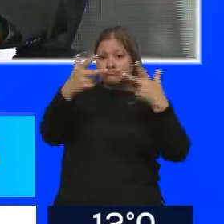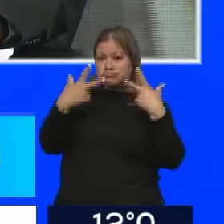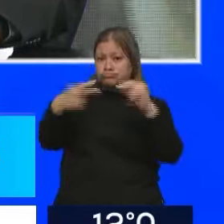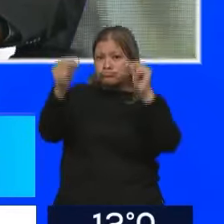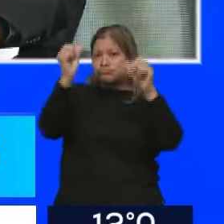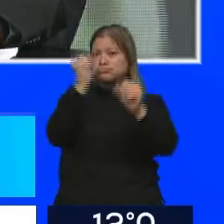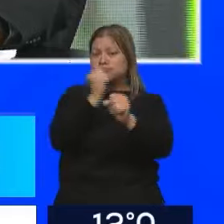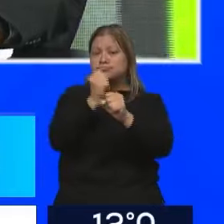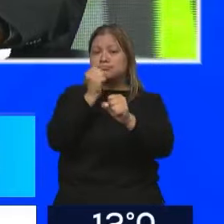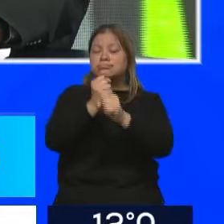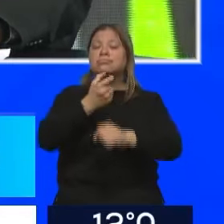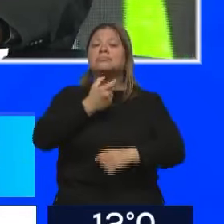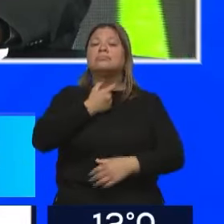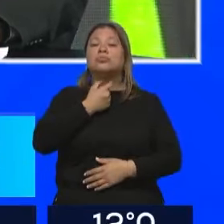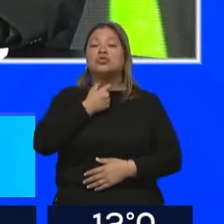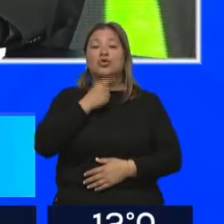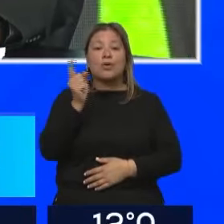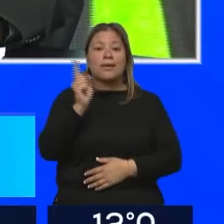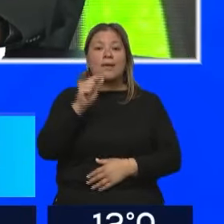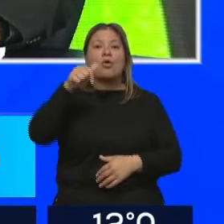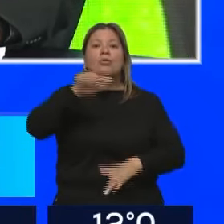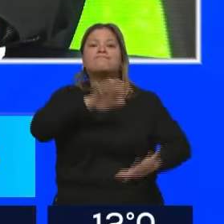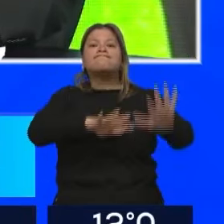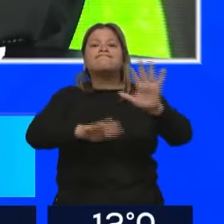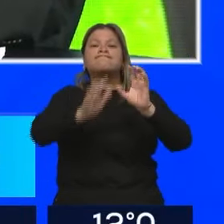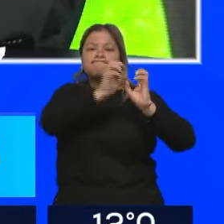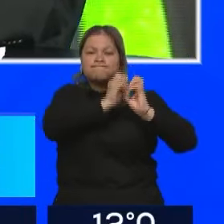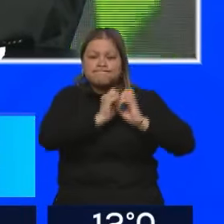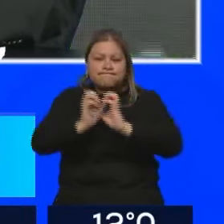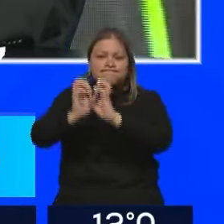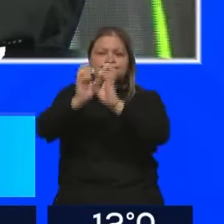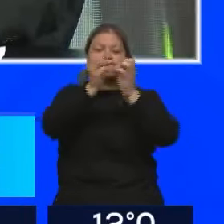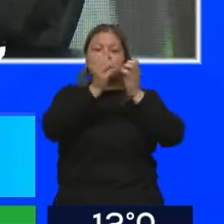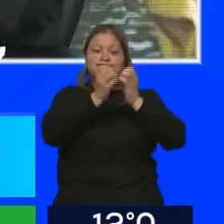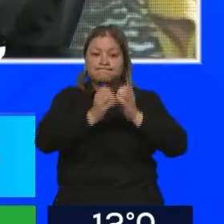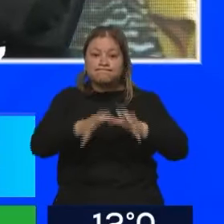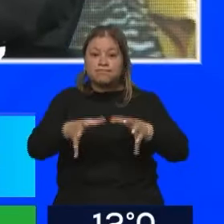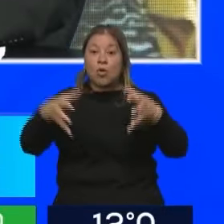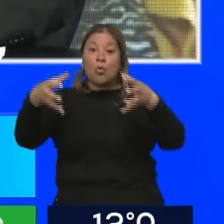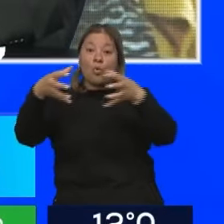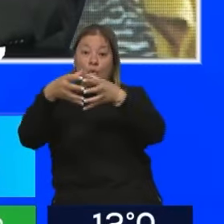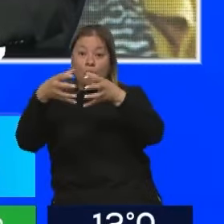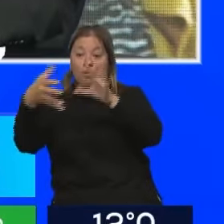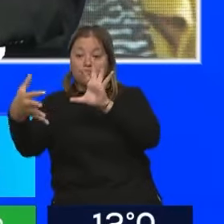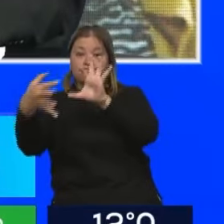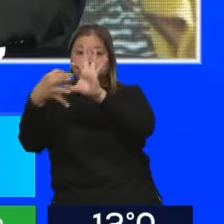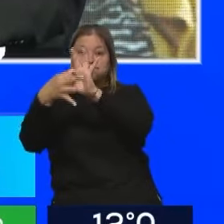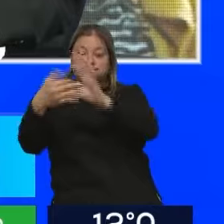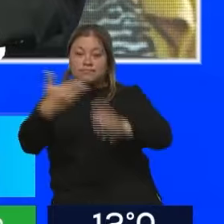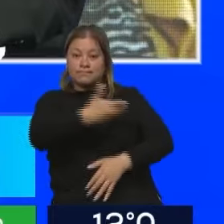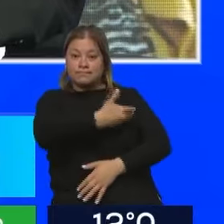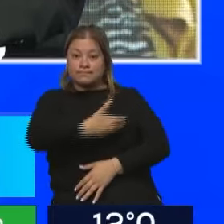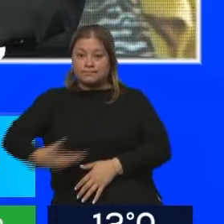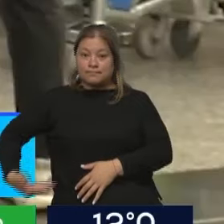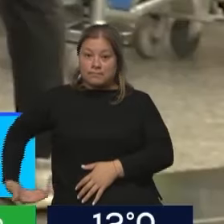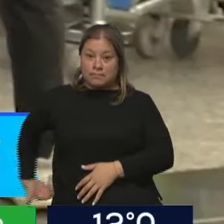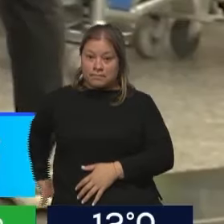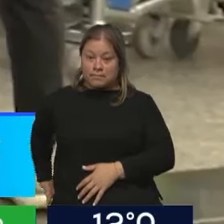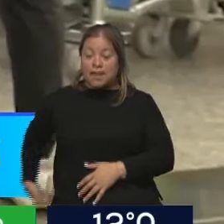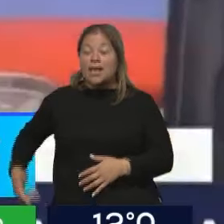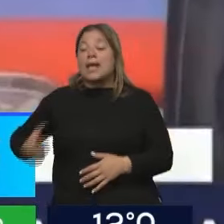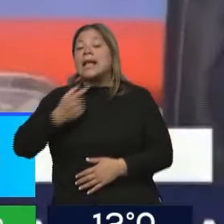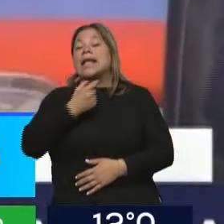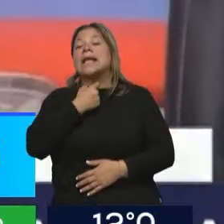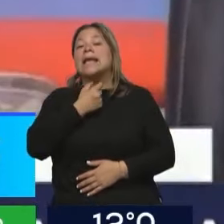un conflicto. ¿Qué pasó hoy? Bueno, comenzó el debate, el oficialismo intentaba en este plenario de comisiones obtener algún